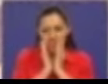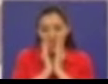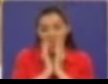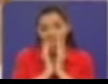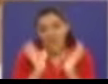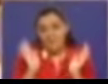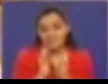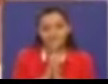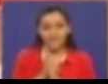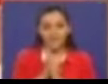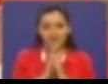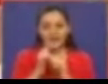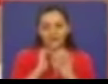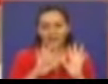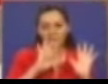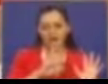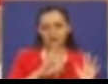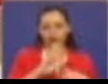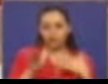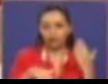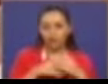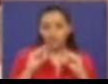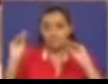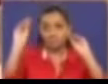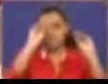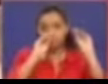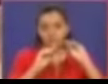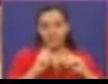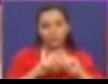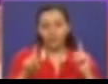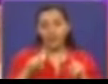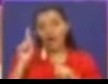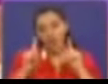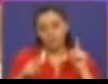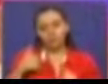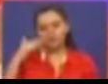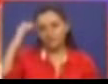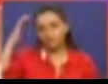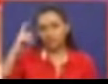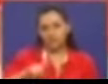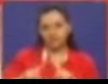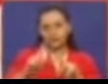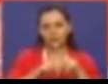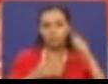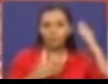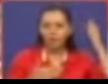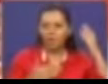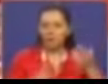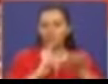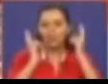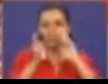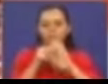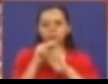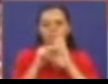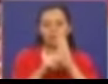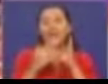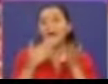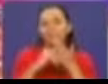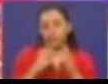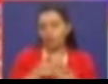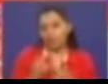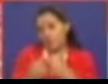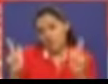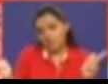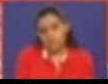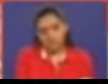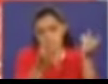indica los 10 componentes del índice. Pero alguno es pura ideología, ¿no? Entorno político y regulatorio. Si yo liberalizo el mercado de